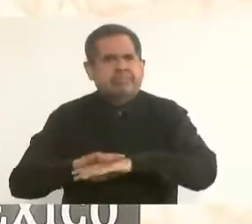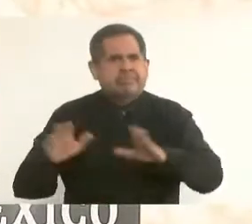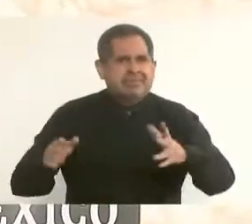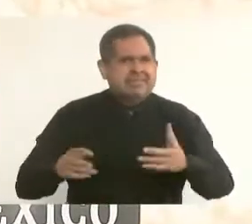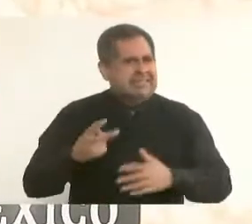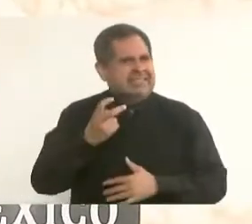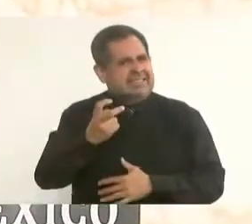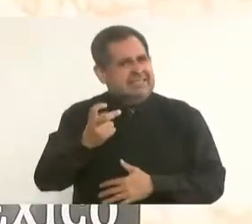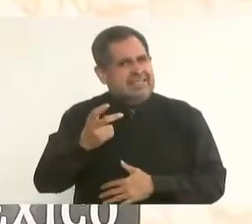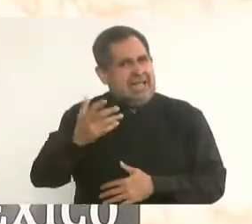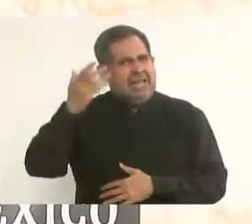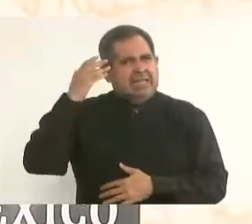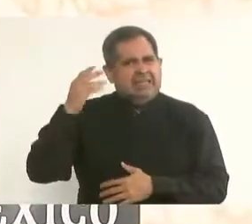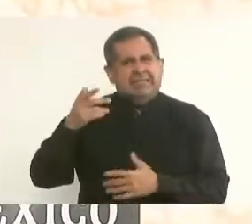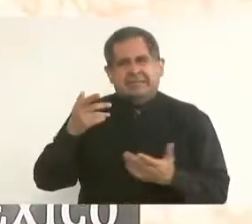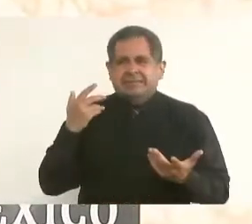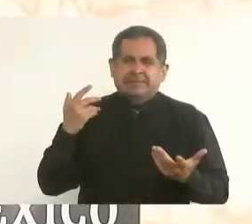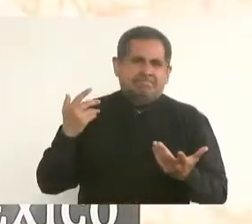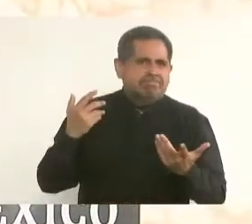dominaba, imperaba,